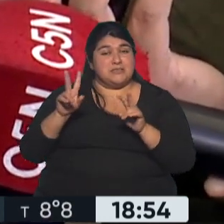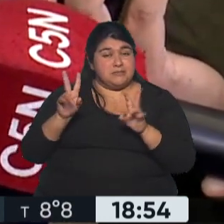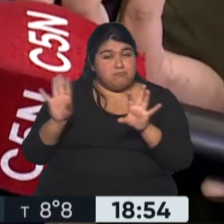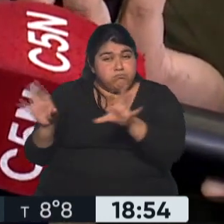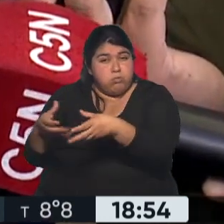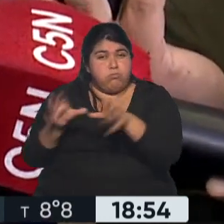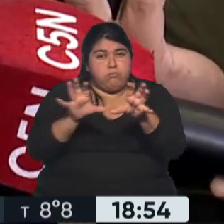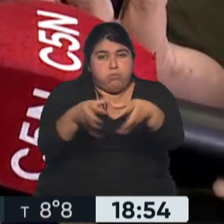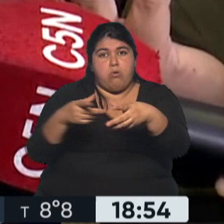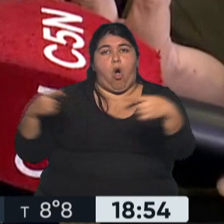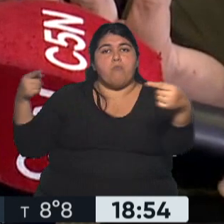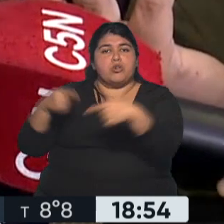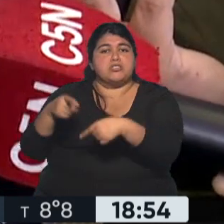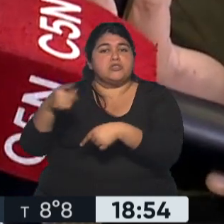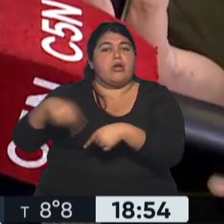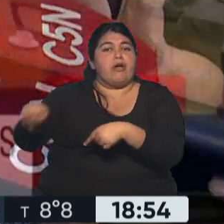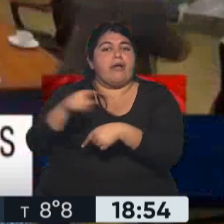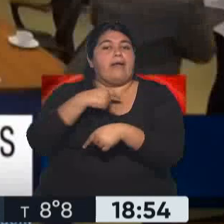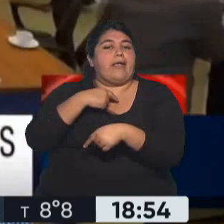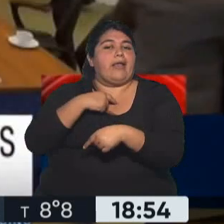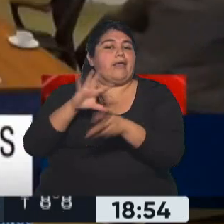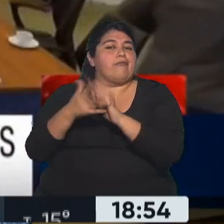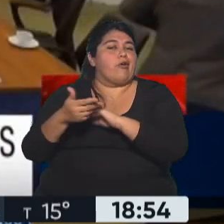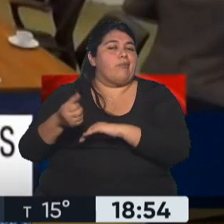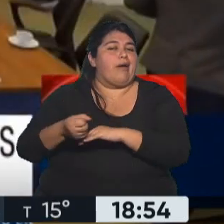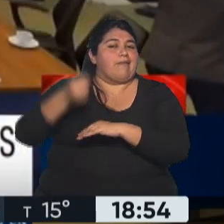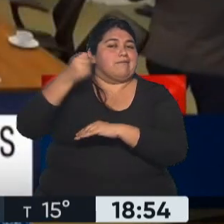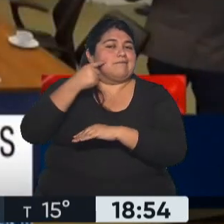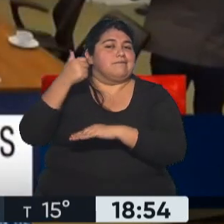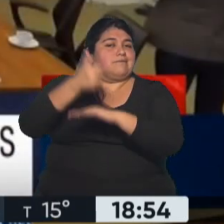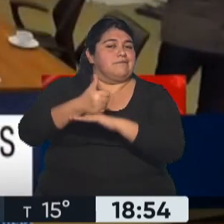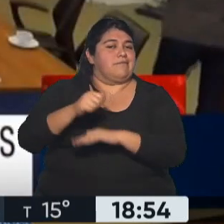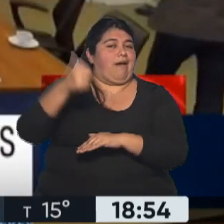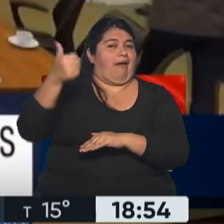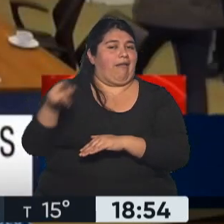distintos sectores de la oposición y que ellos puedan demostrar, entre comillas, un triunfo.